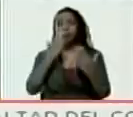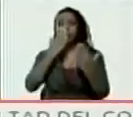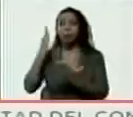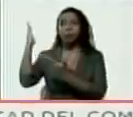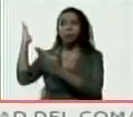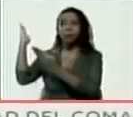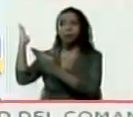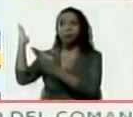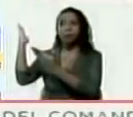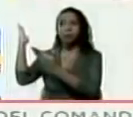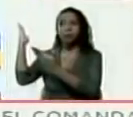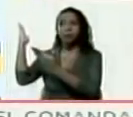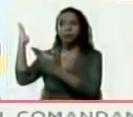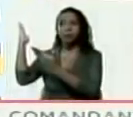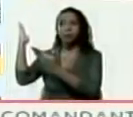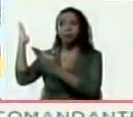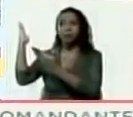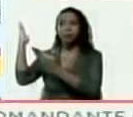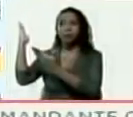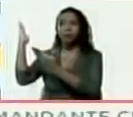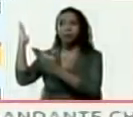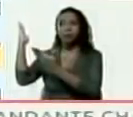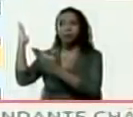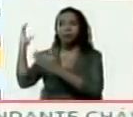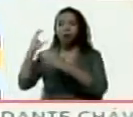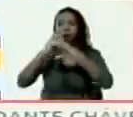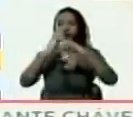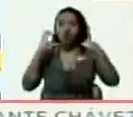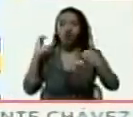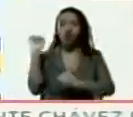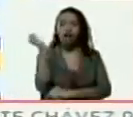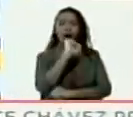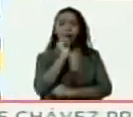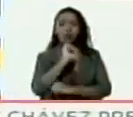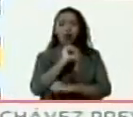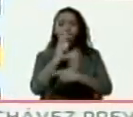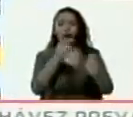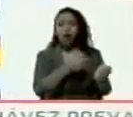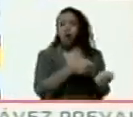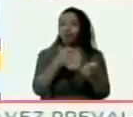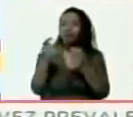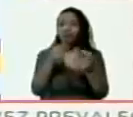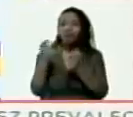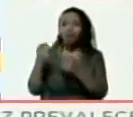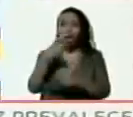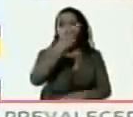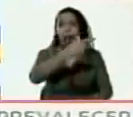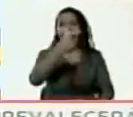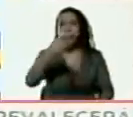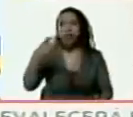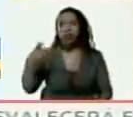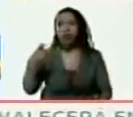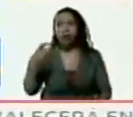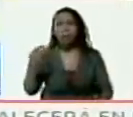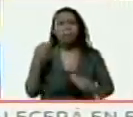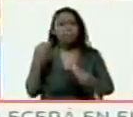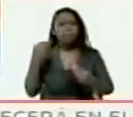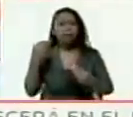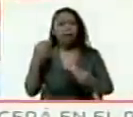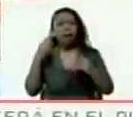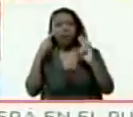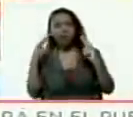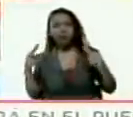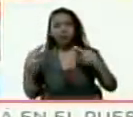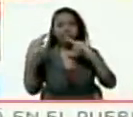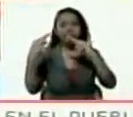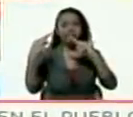los autobuses y los camiones con lo que trasladan a las personas para que se puedan ver,